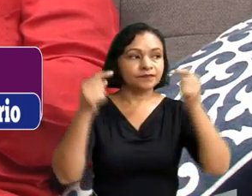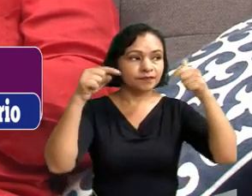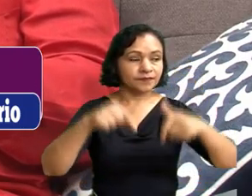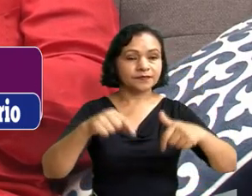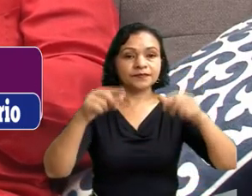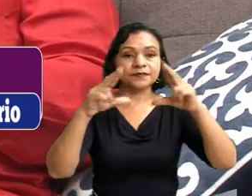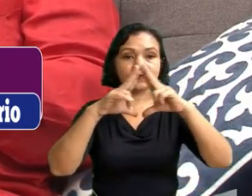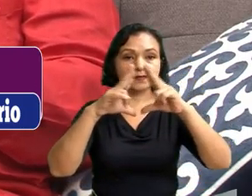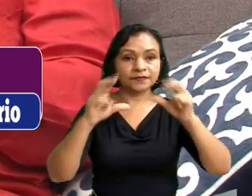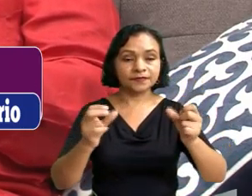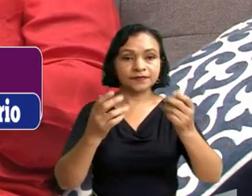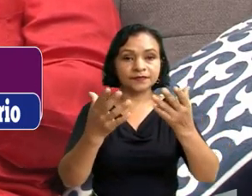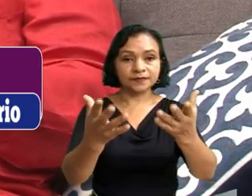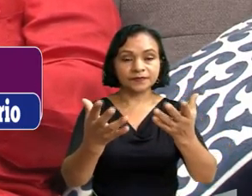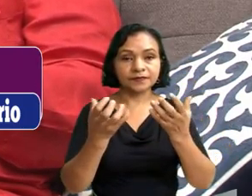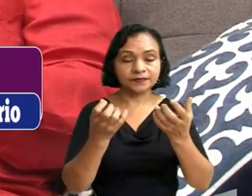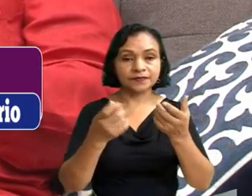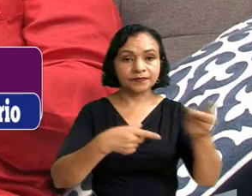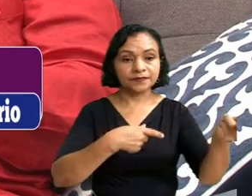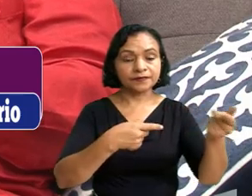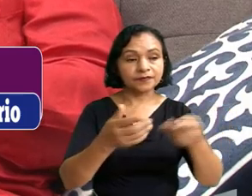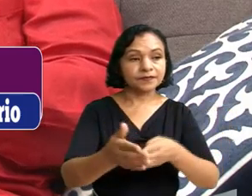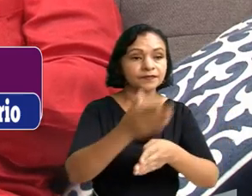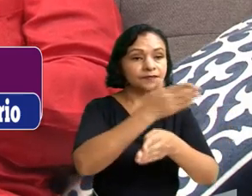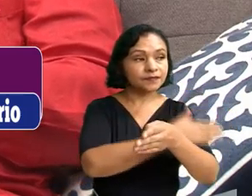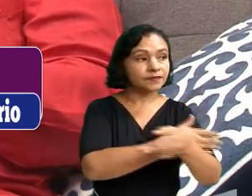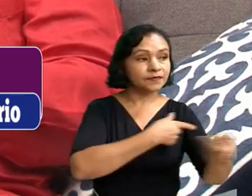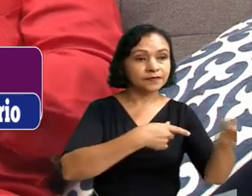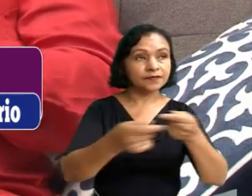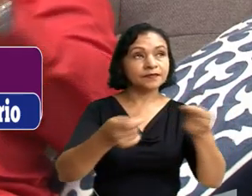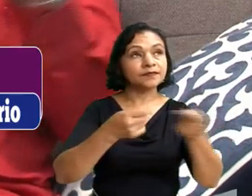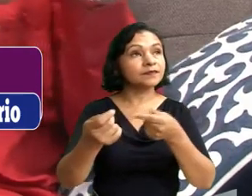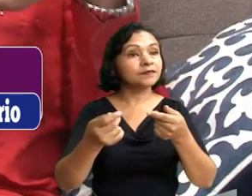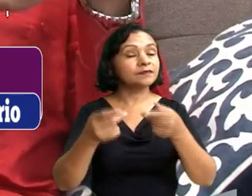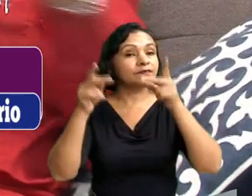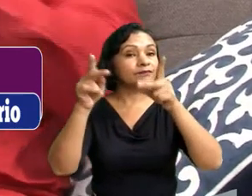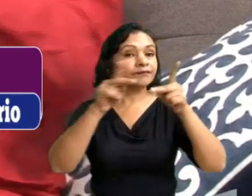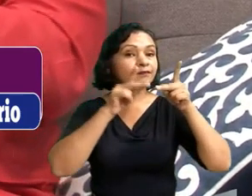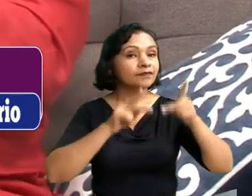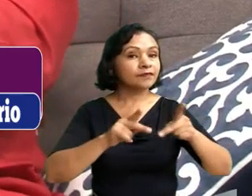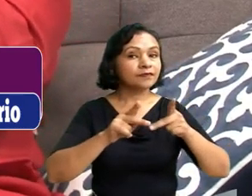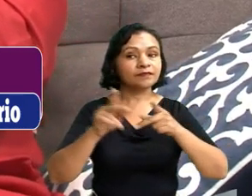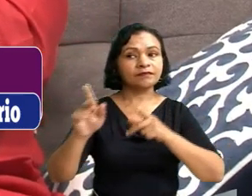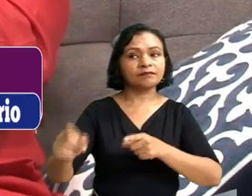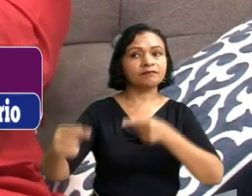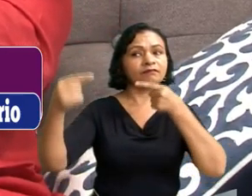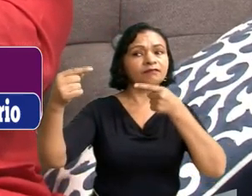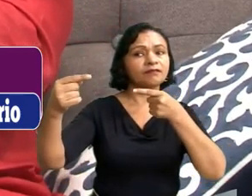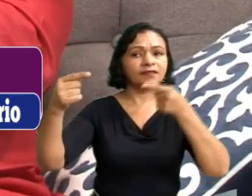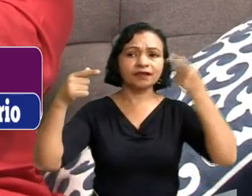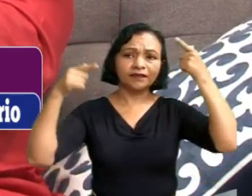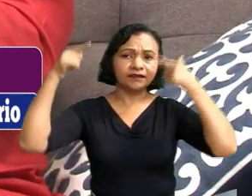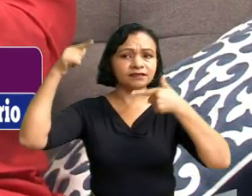que se quiso vender al comienzo de que los demócratas trajeran los antisandinistas